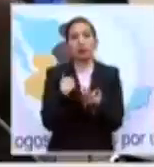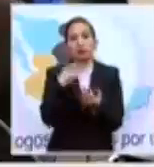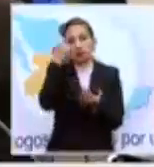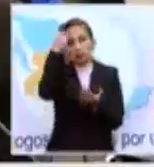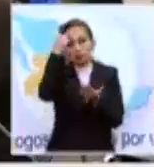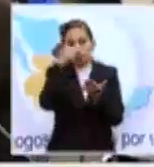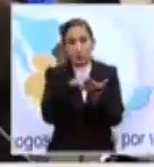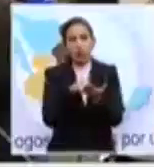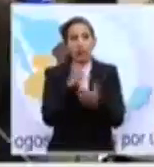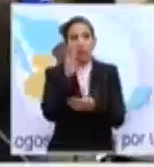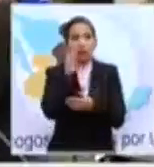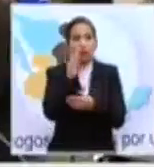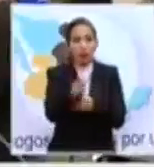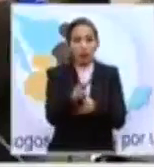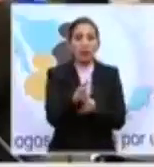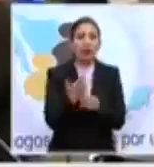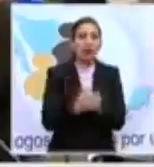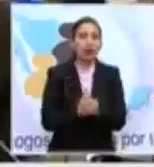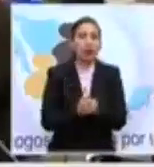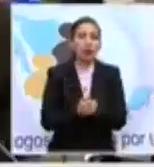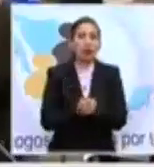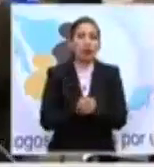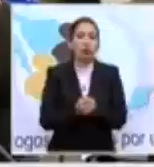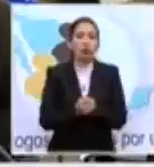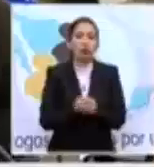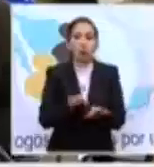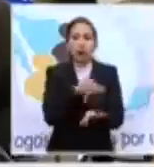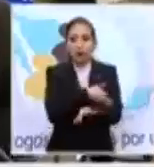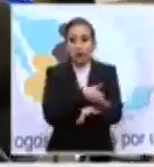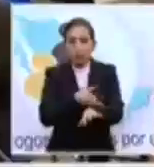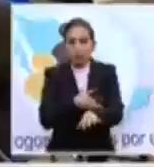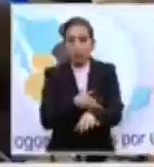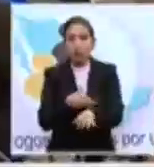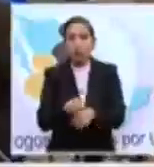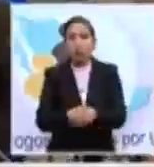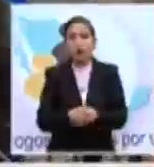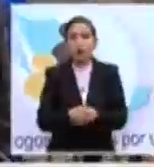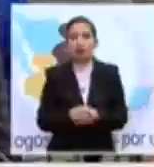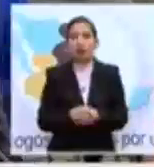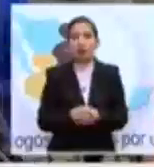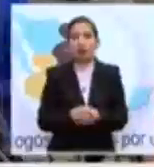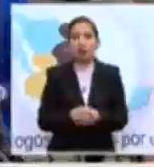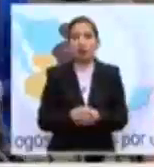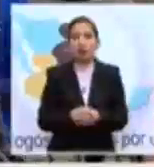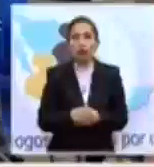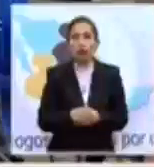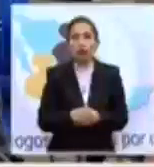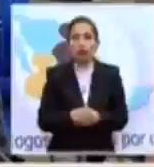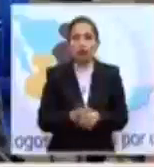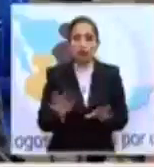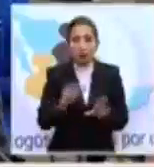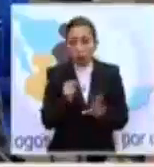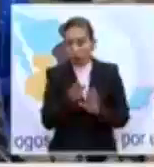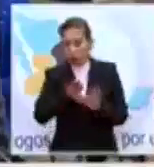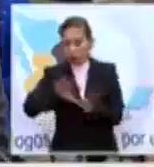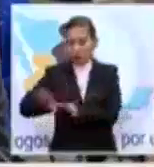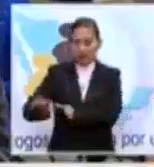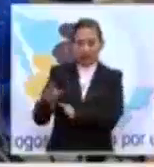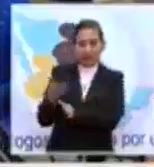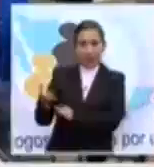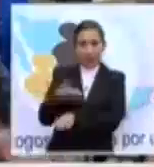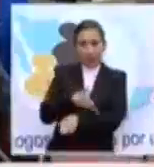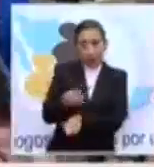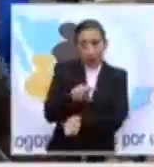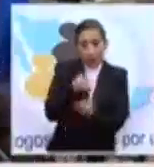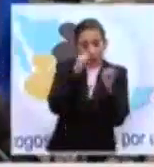un poco con la política alimentaria, y la familia vamos a dejar un poco de lado, siendo pues el